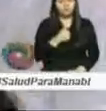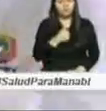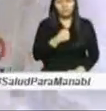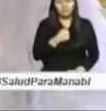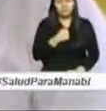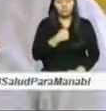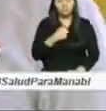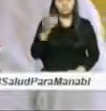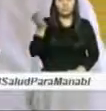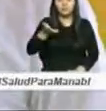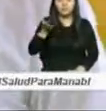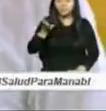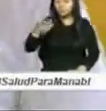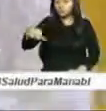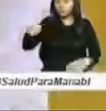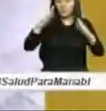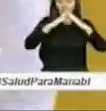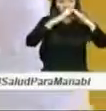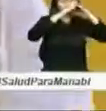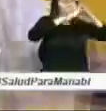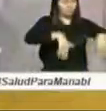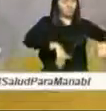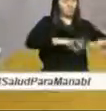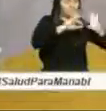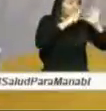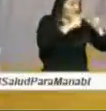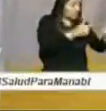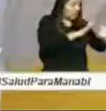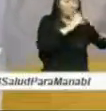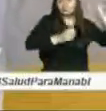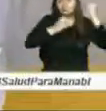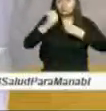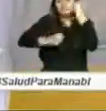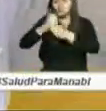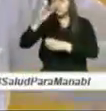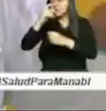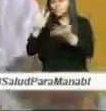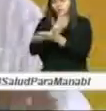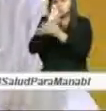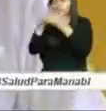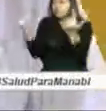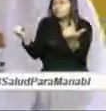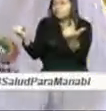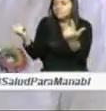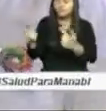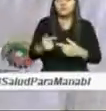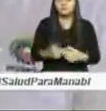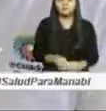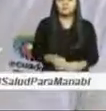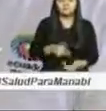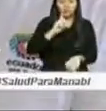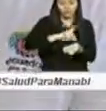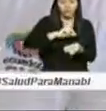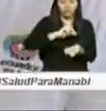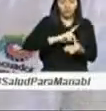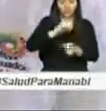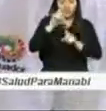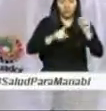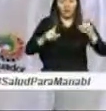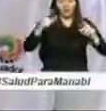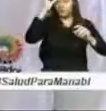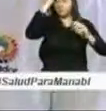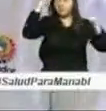que se les cayó la casa, pusieron a salvo a su familia y fueron a cuidar el colegio, que no se les roben las cosas. Los médicos que se les derrumbó